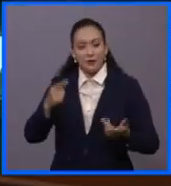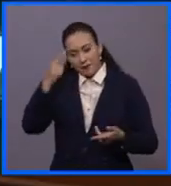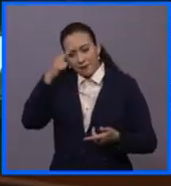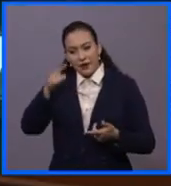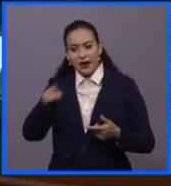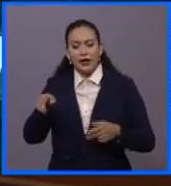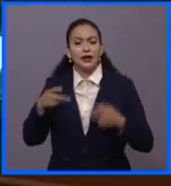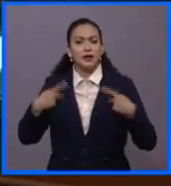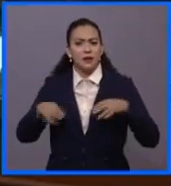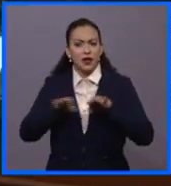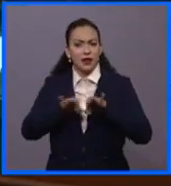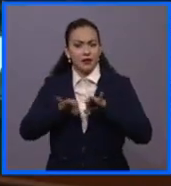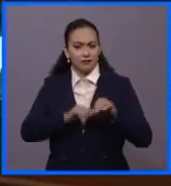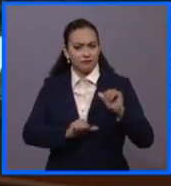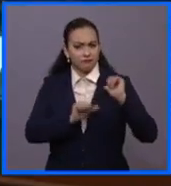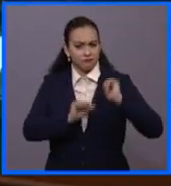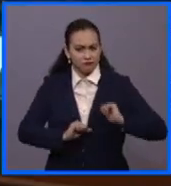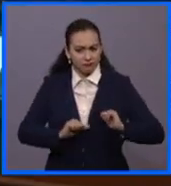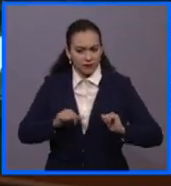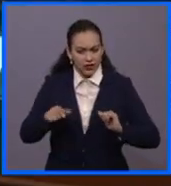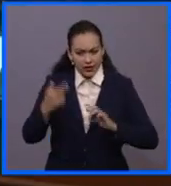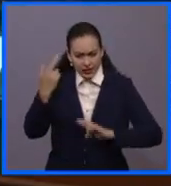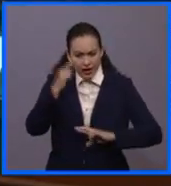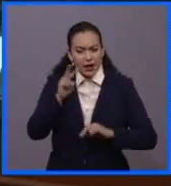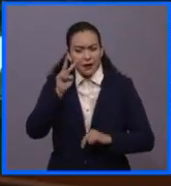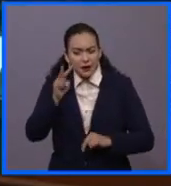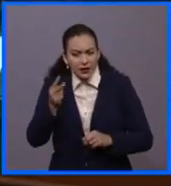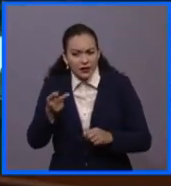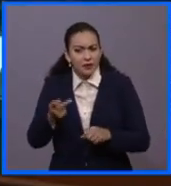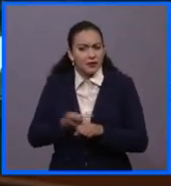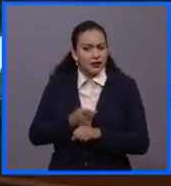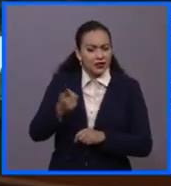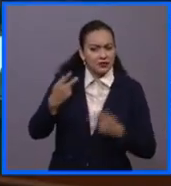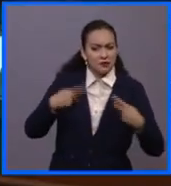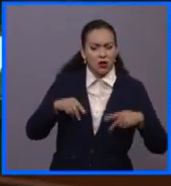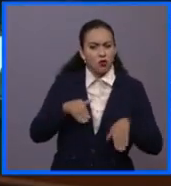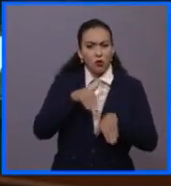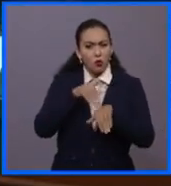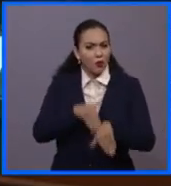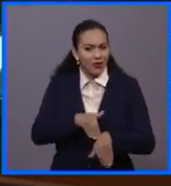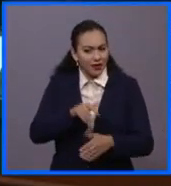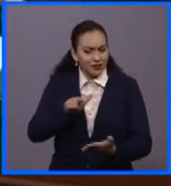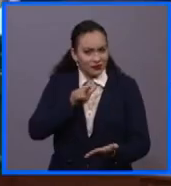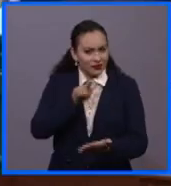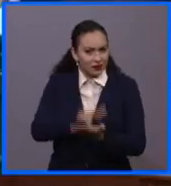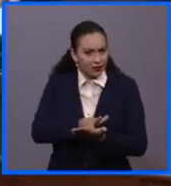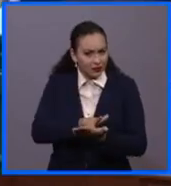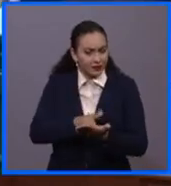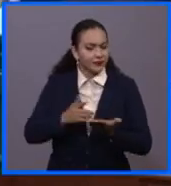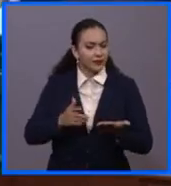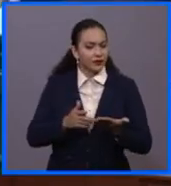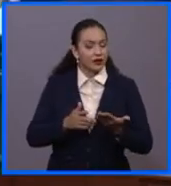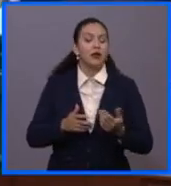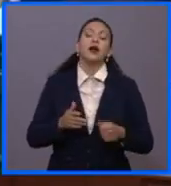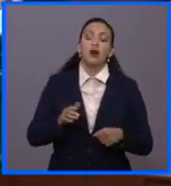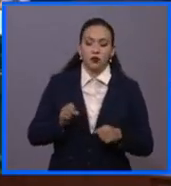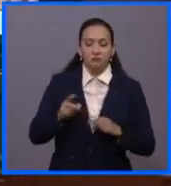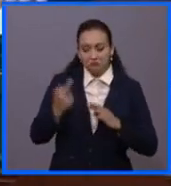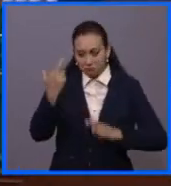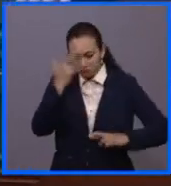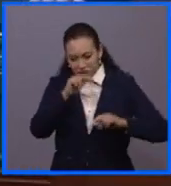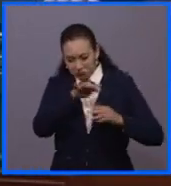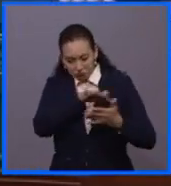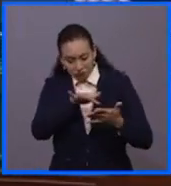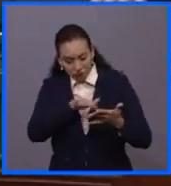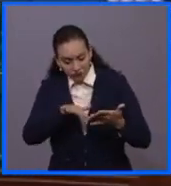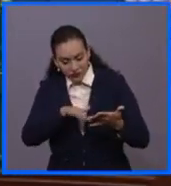autoridad, solo se consumarían los delitos de resistencia y desobediencia cuando se hubiere empleado algún medio de apremio, con excepción de